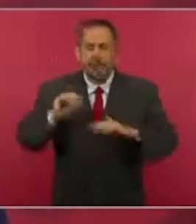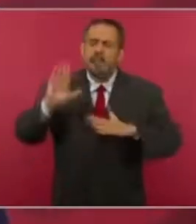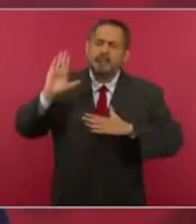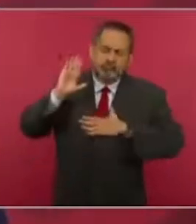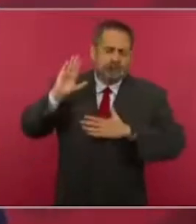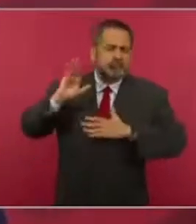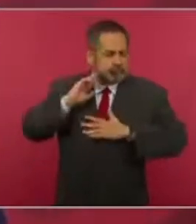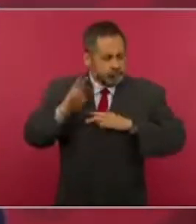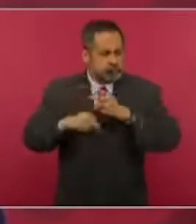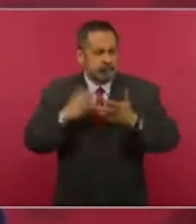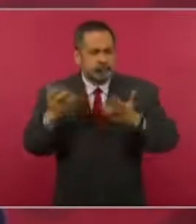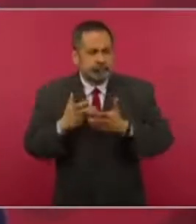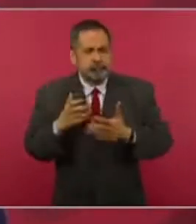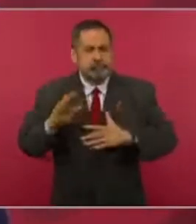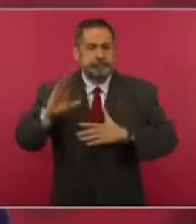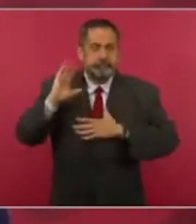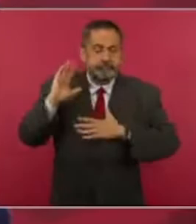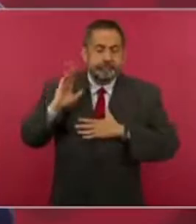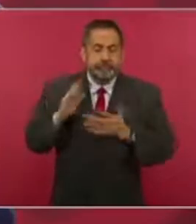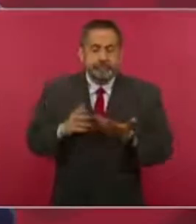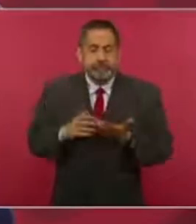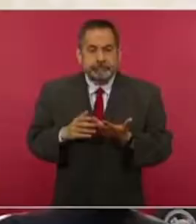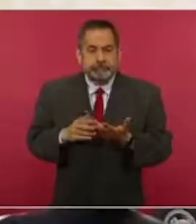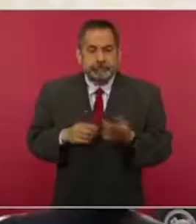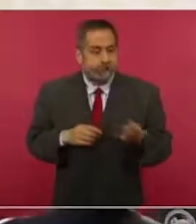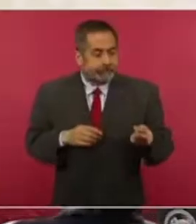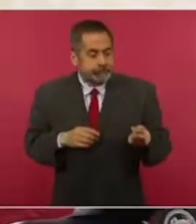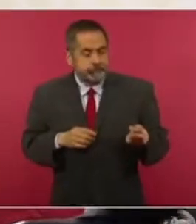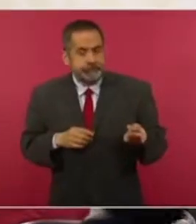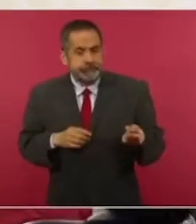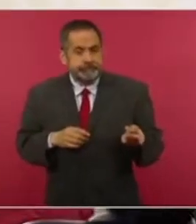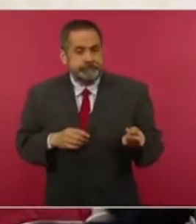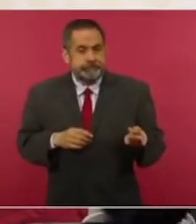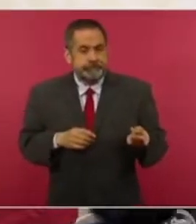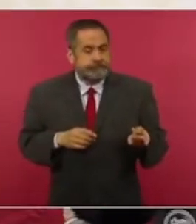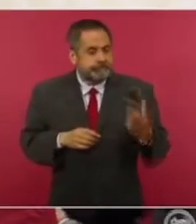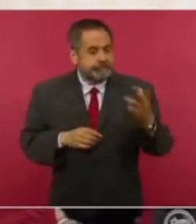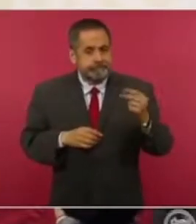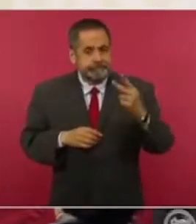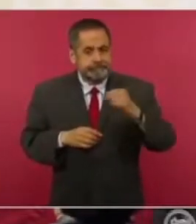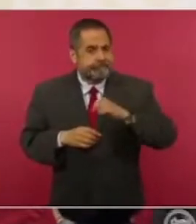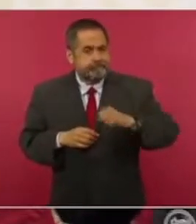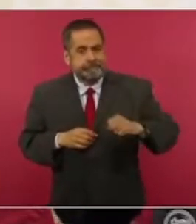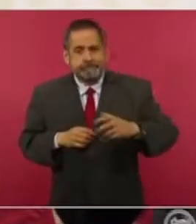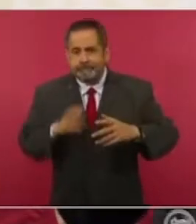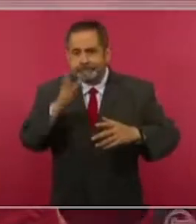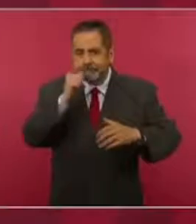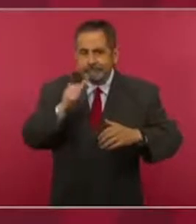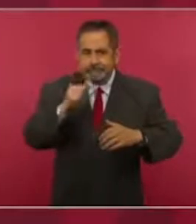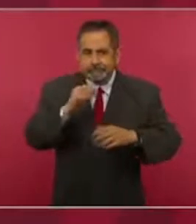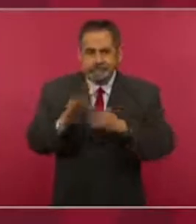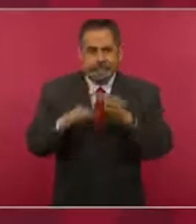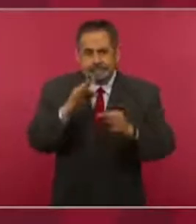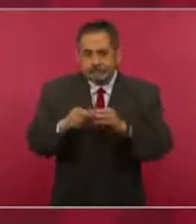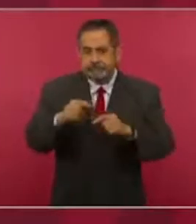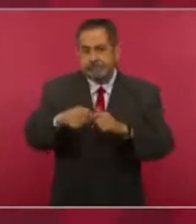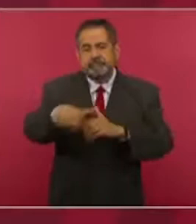comprometiendo, ¿sí?, a cosas que no voy a poder